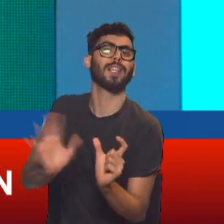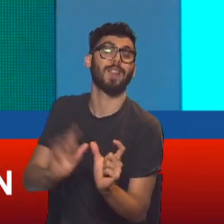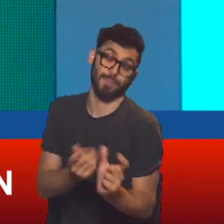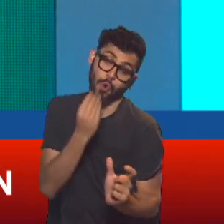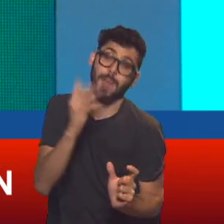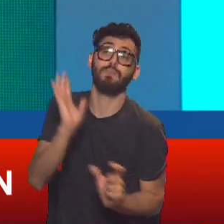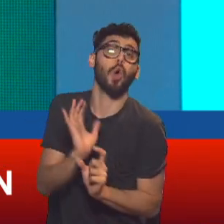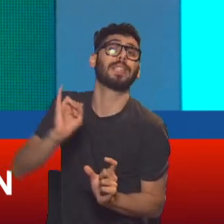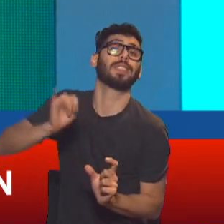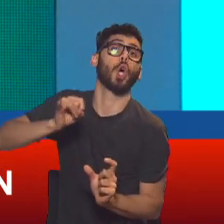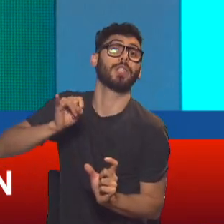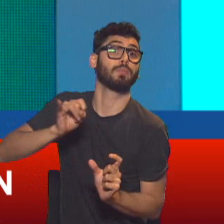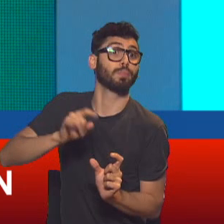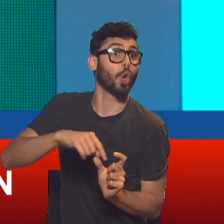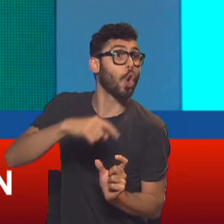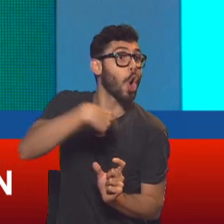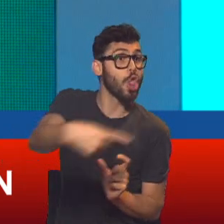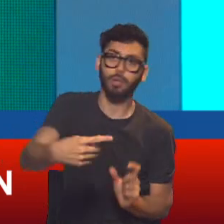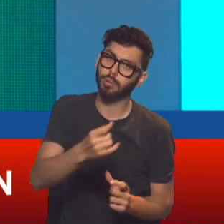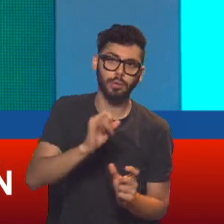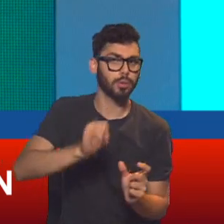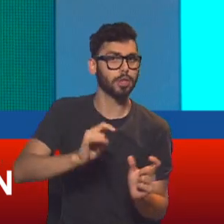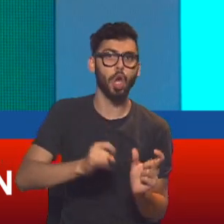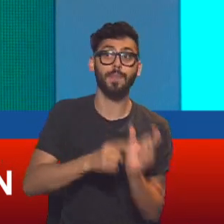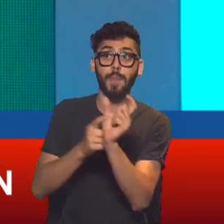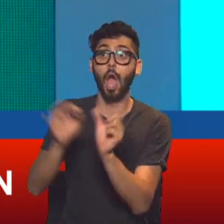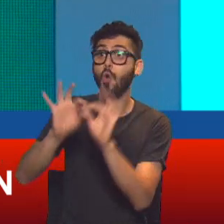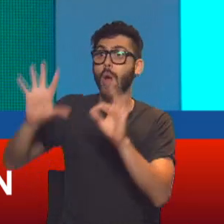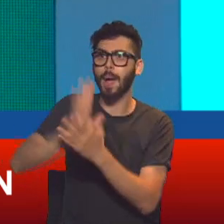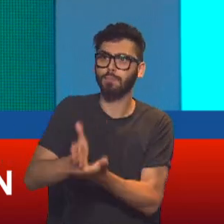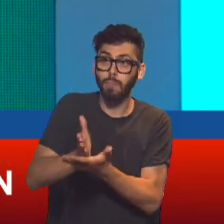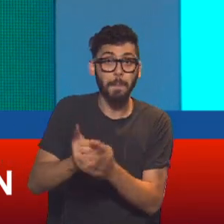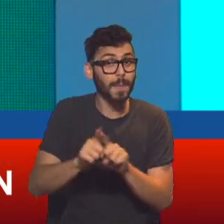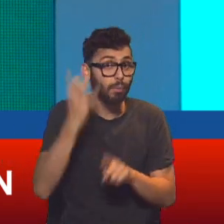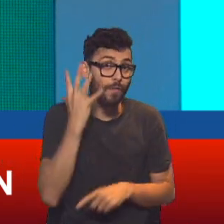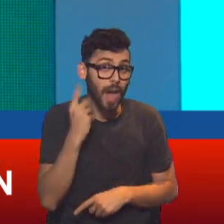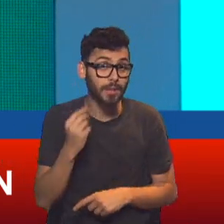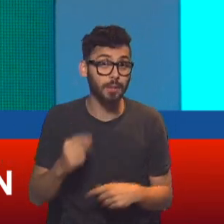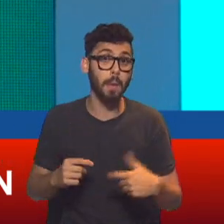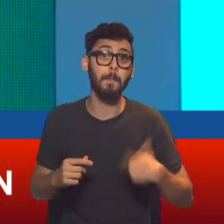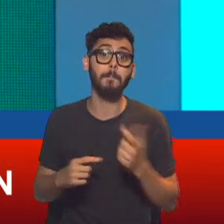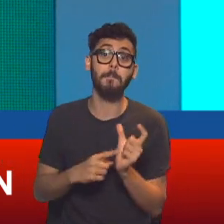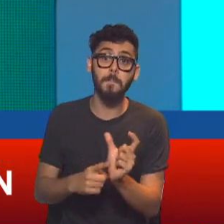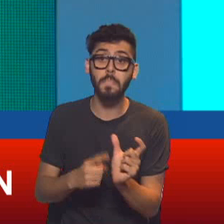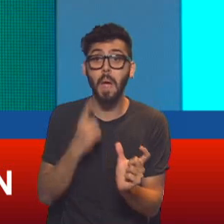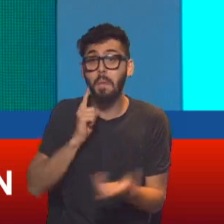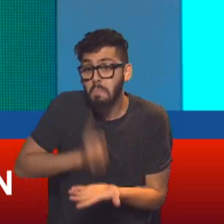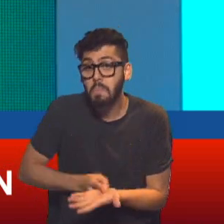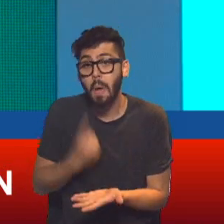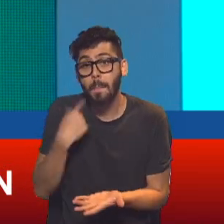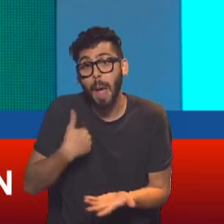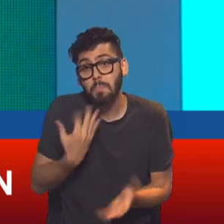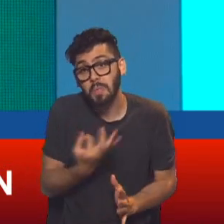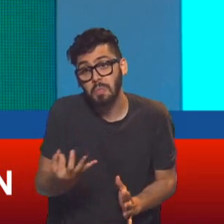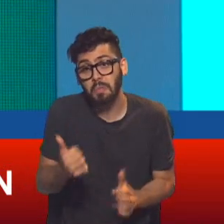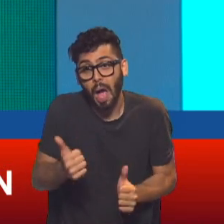comer, ¿no es cierto? Pero en Europa se endurece, y en lo mismo en Francia. El pase me parece una medida totalmente correcta. Claro,